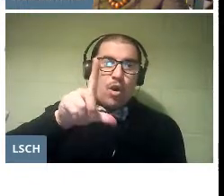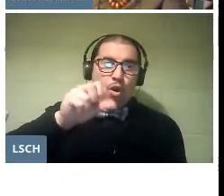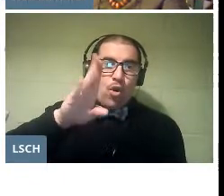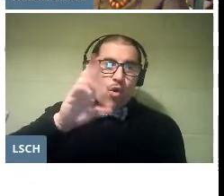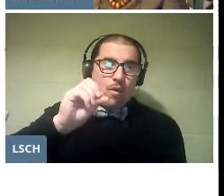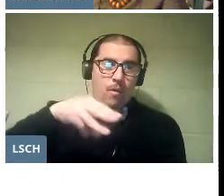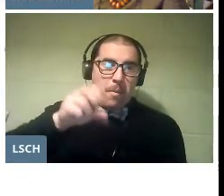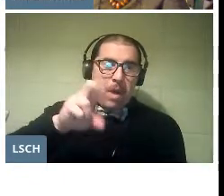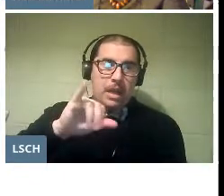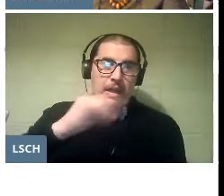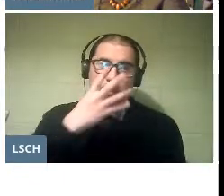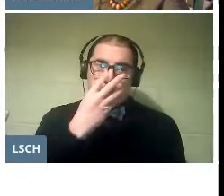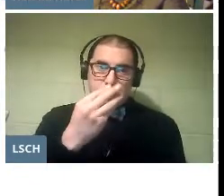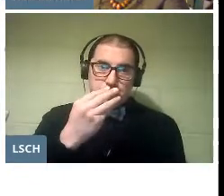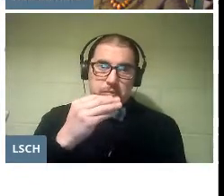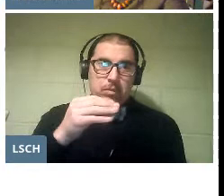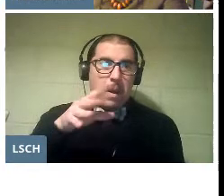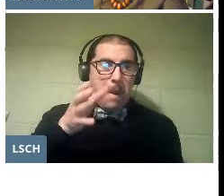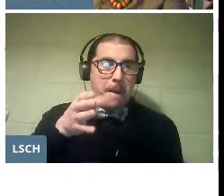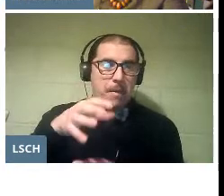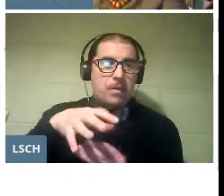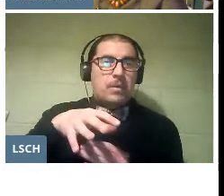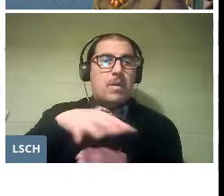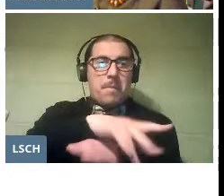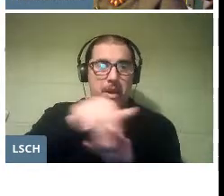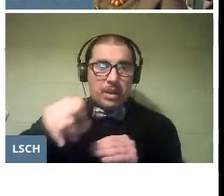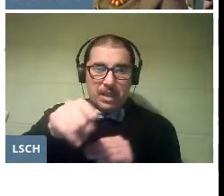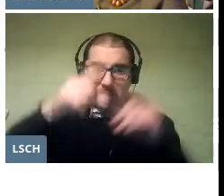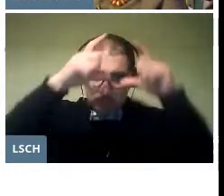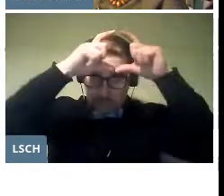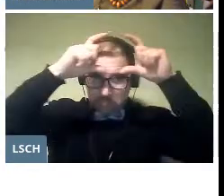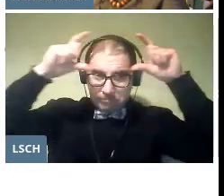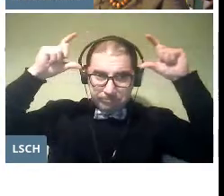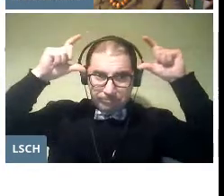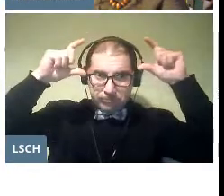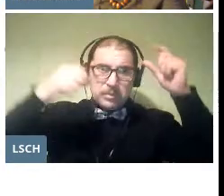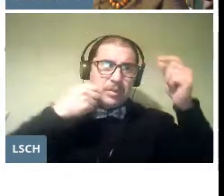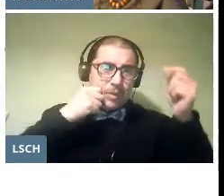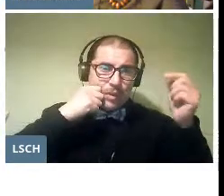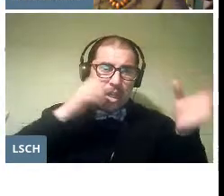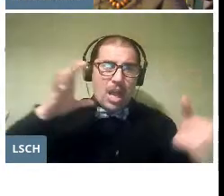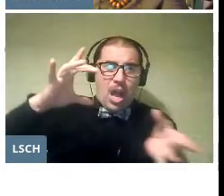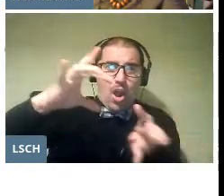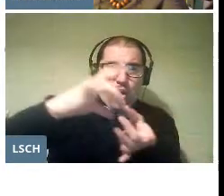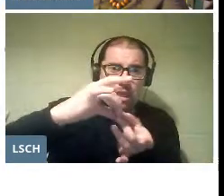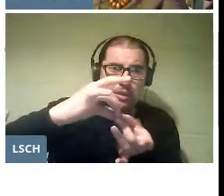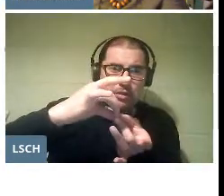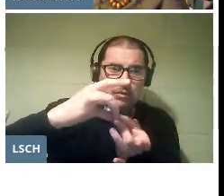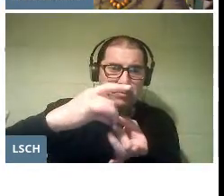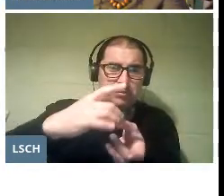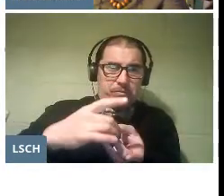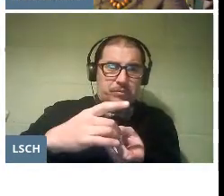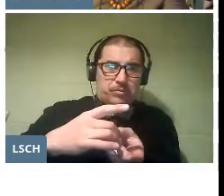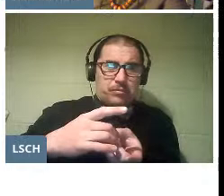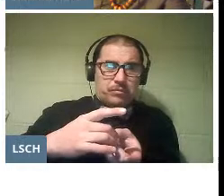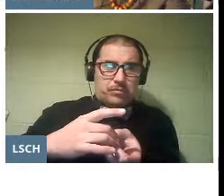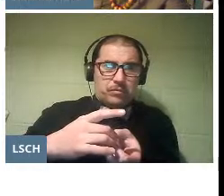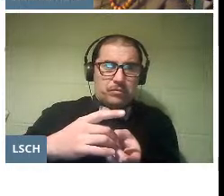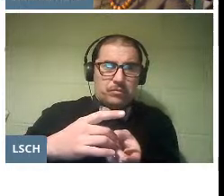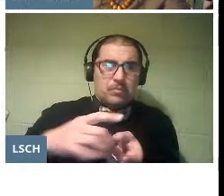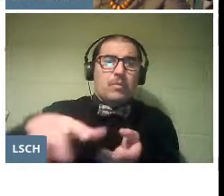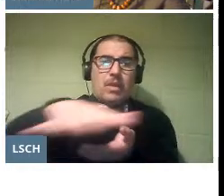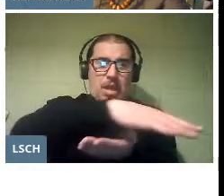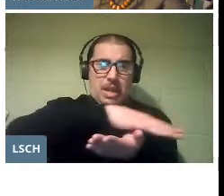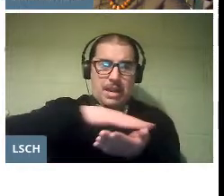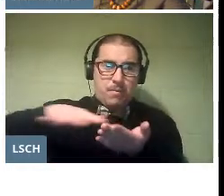resulta ser entonces este tocado el símbolo de la conexión que tenían los pescadores con todo el